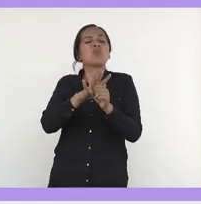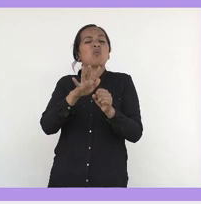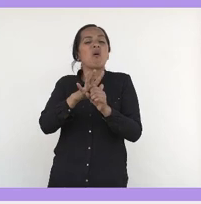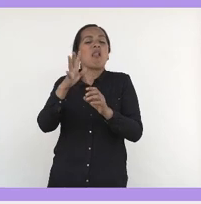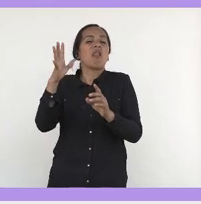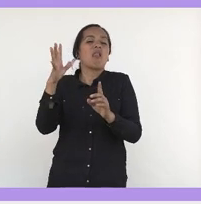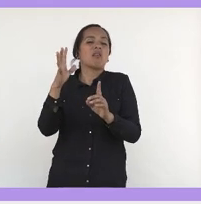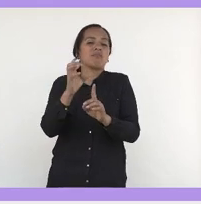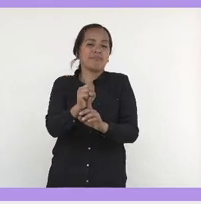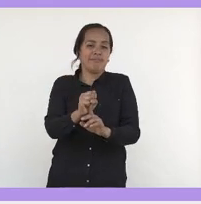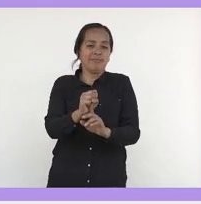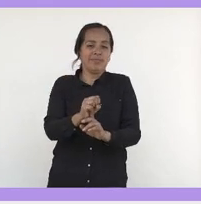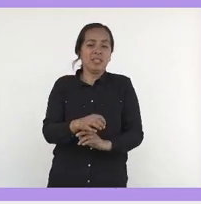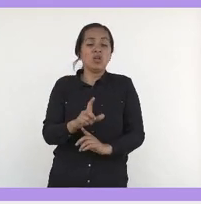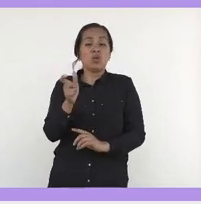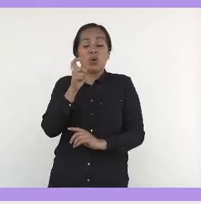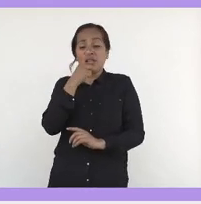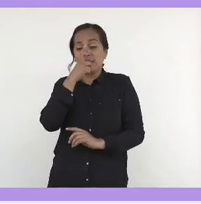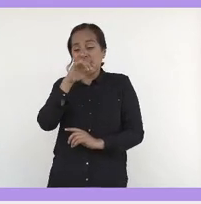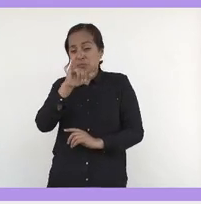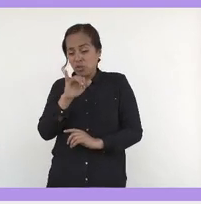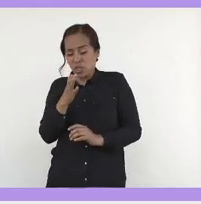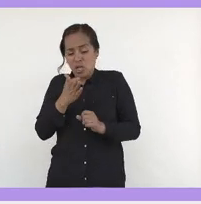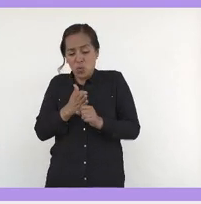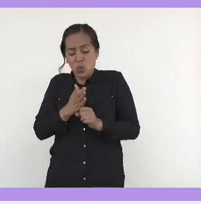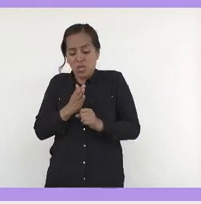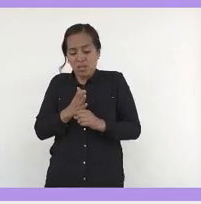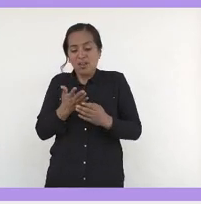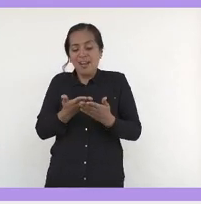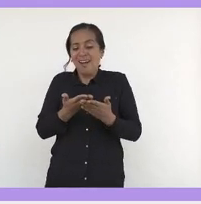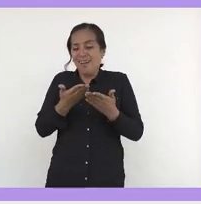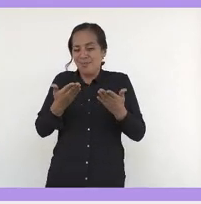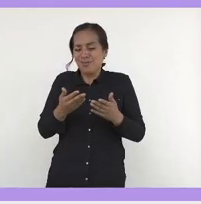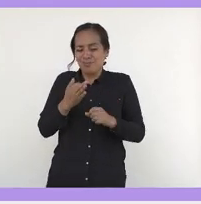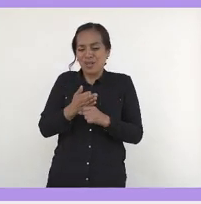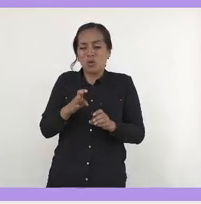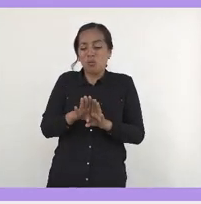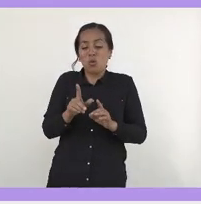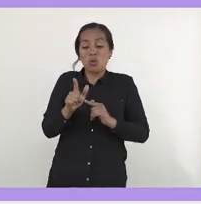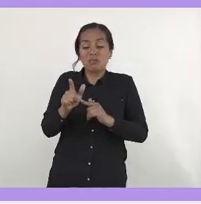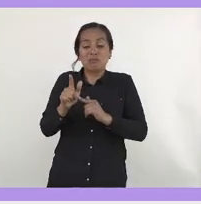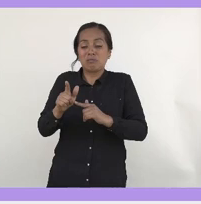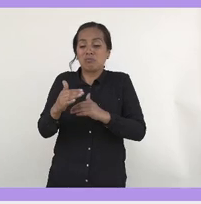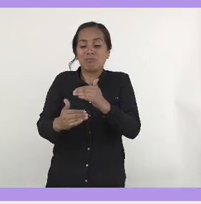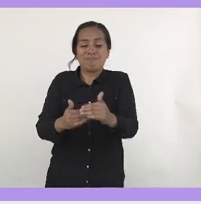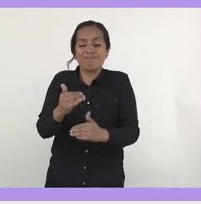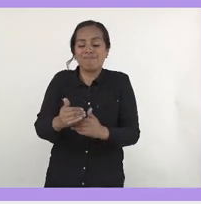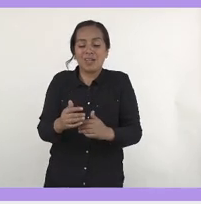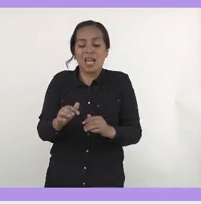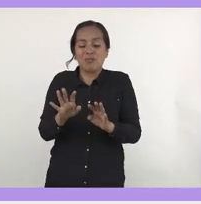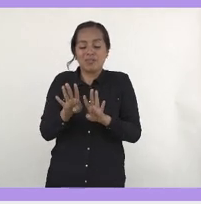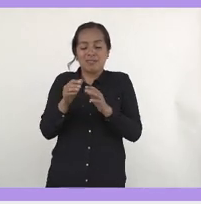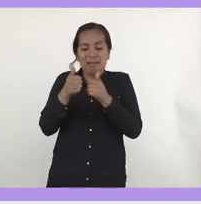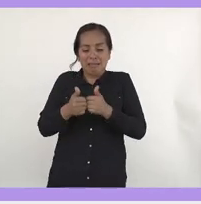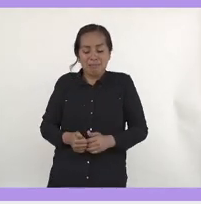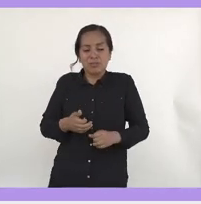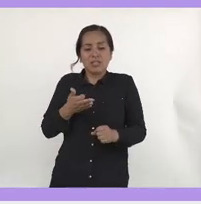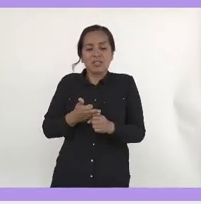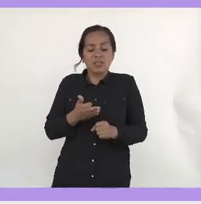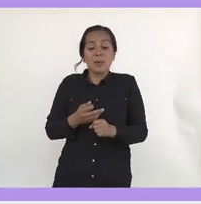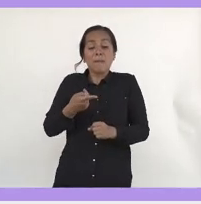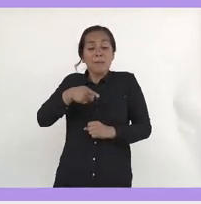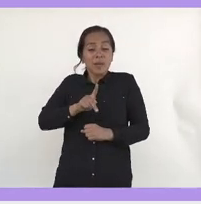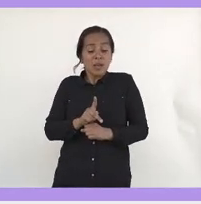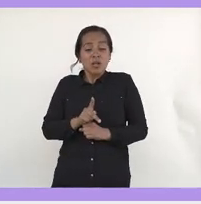yo creo que que a veces cuando decimos Sí es que ahora estamos aquí justificamos un poco el que no sigamos avanzando verdad y el que la